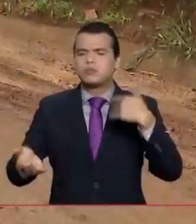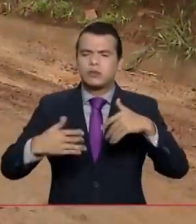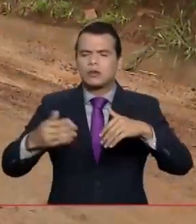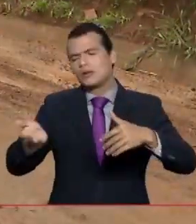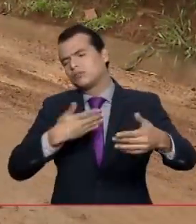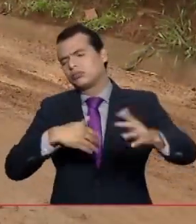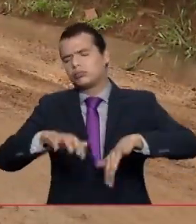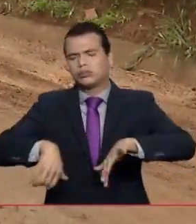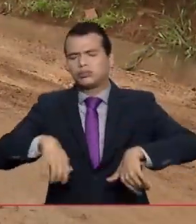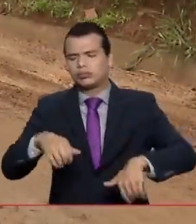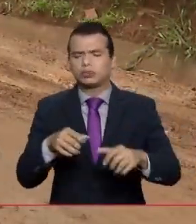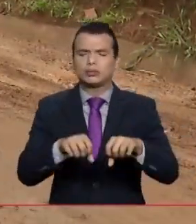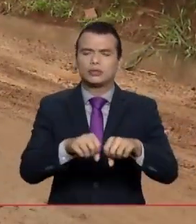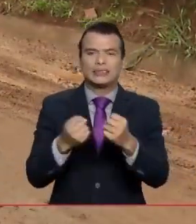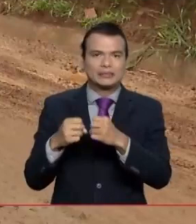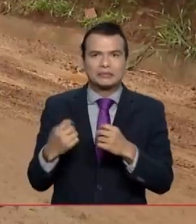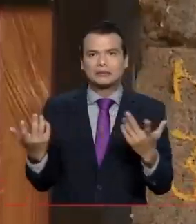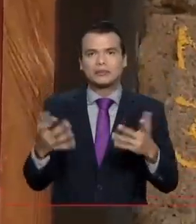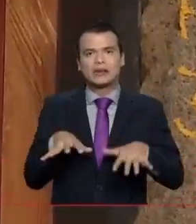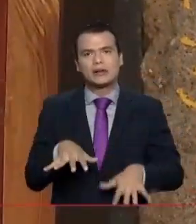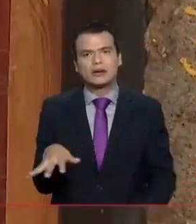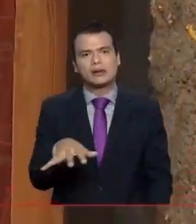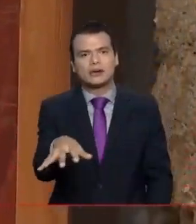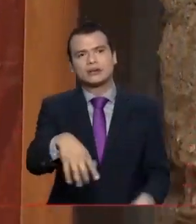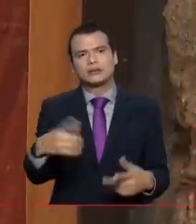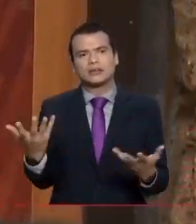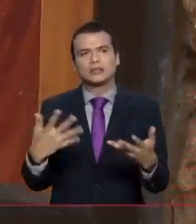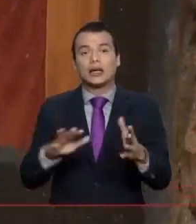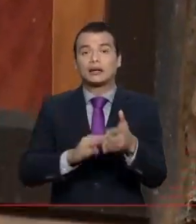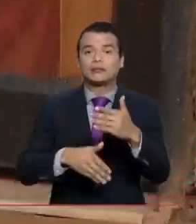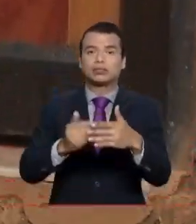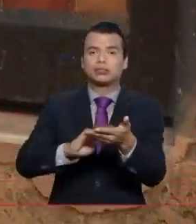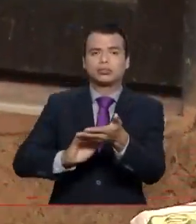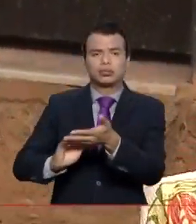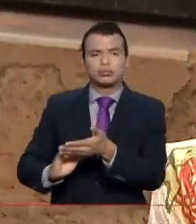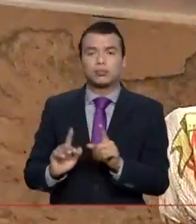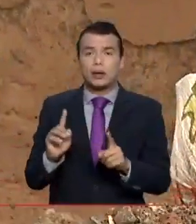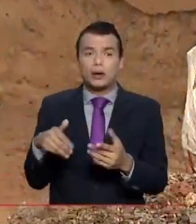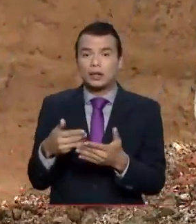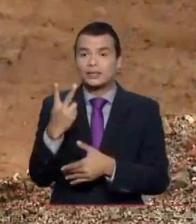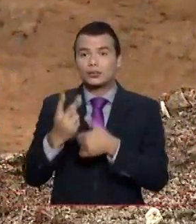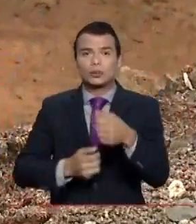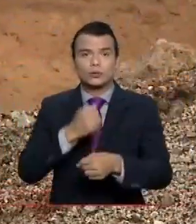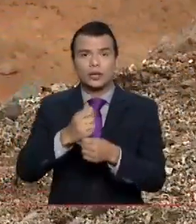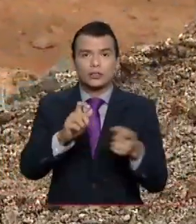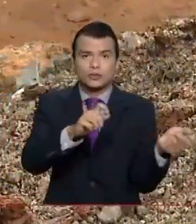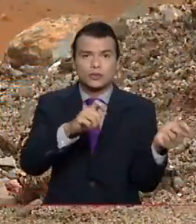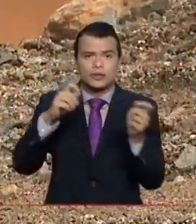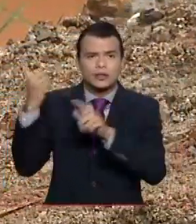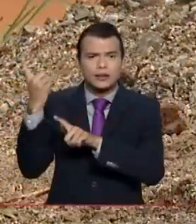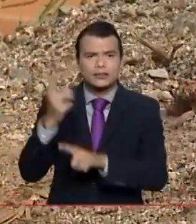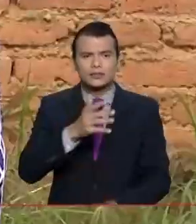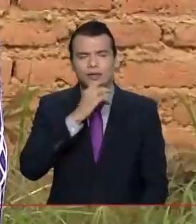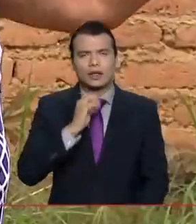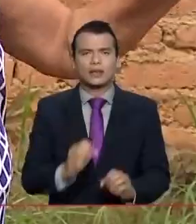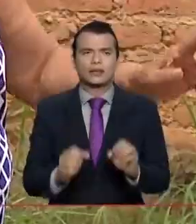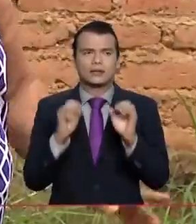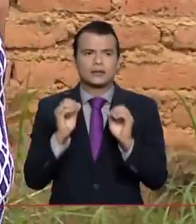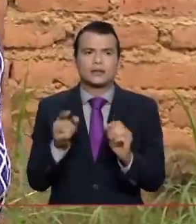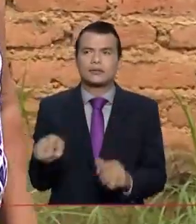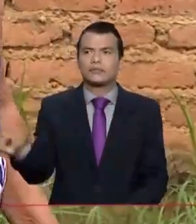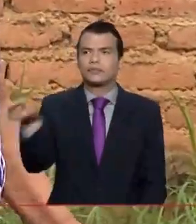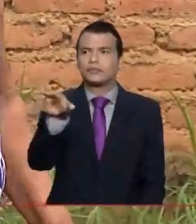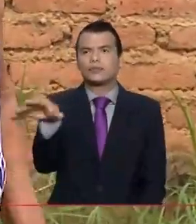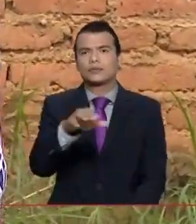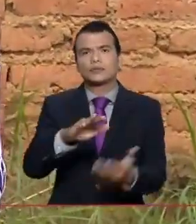tanto las vías como los callejones están en mal estado por estos trabajos. La comunidad precisamente se ha unido para pedir